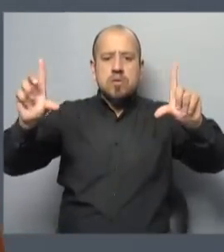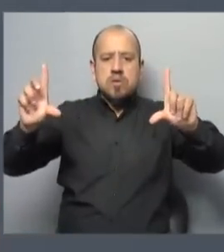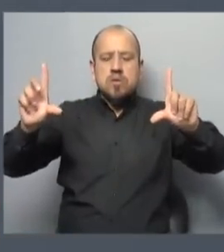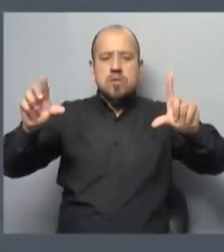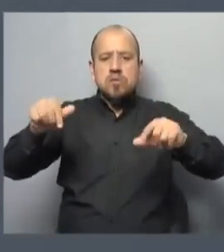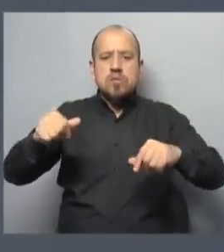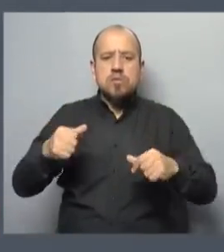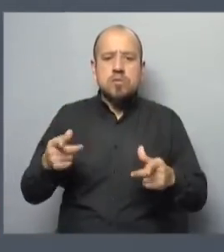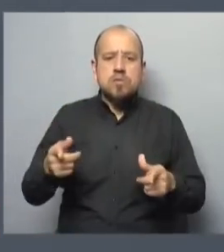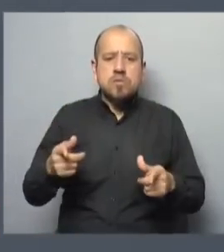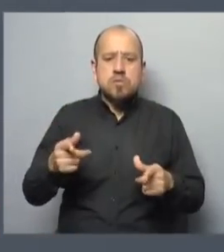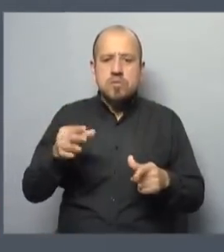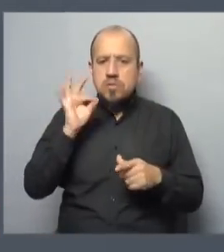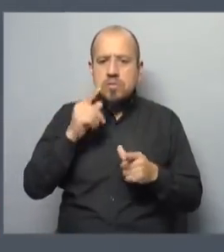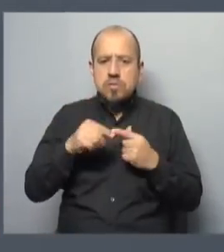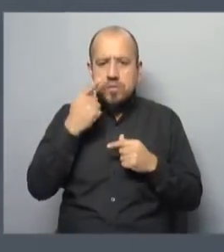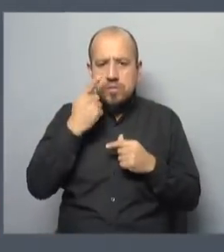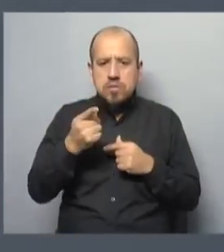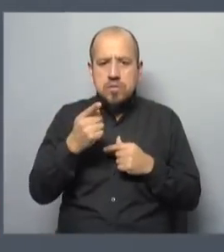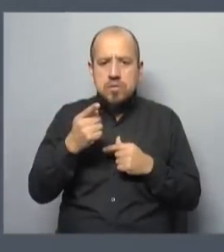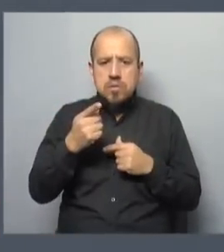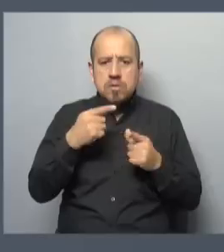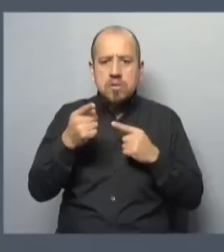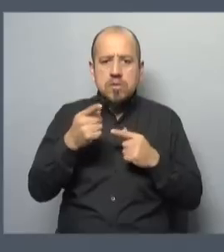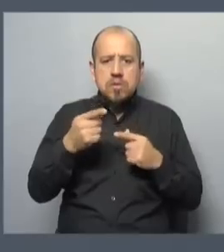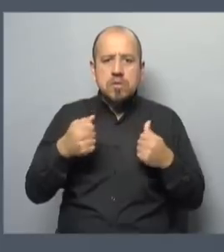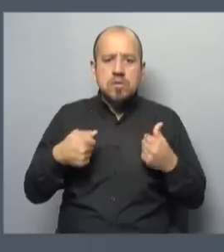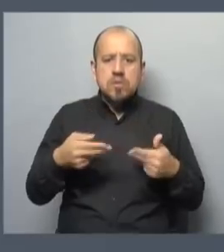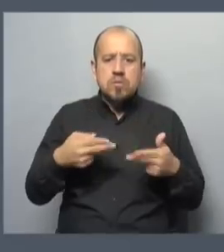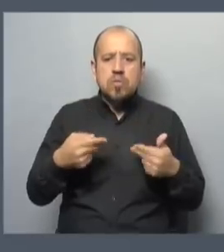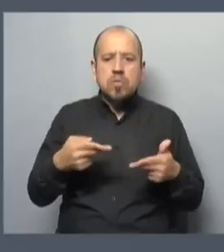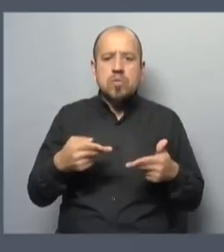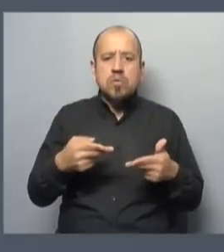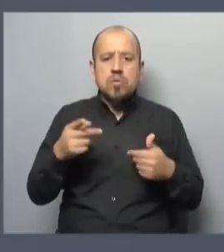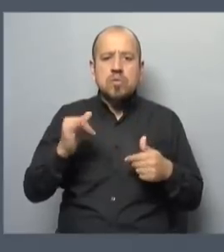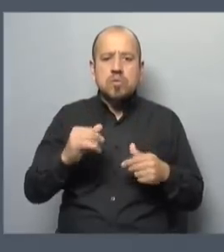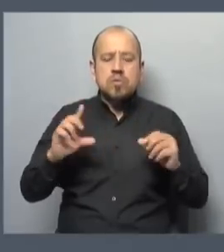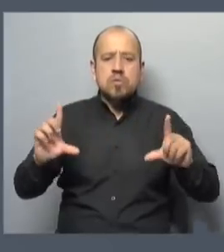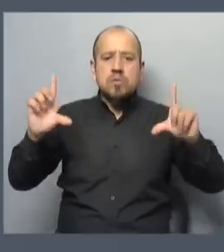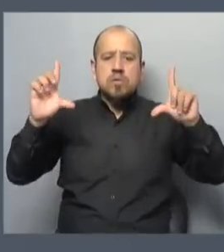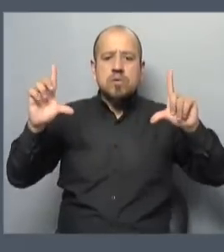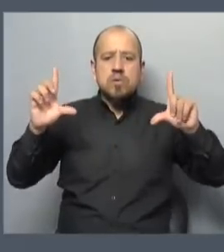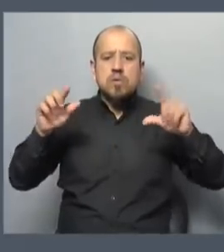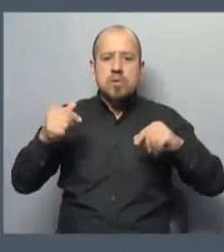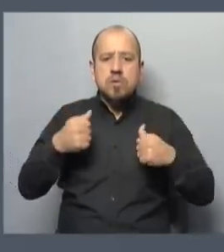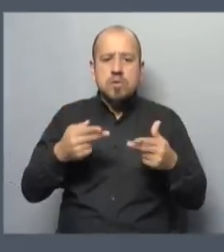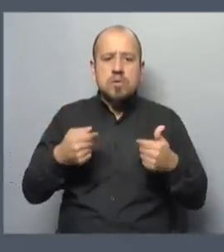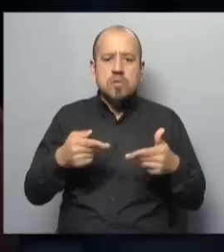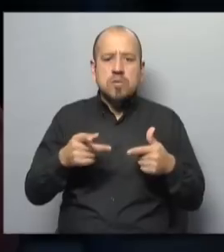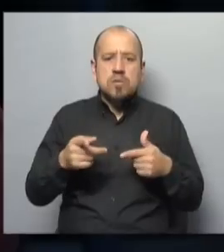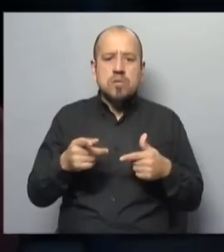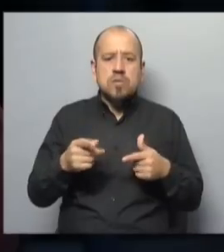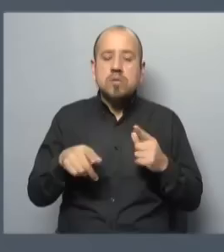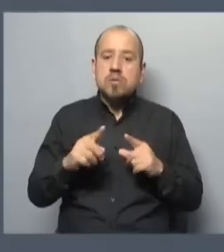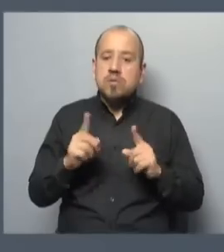bolichito hay una cafetería y nos vamos al cambio eso fútbol nos vamos acercando mismo que el verde ya